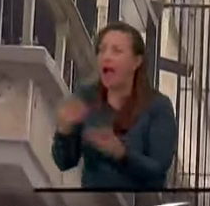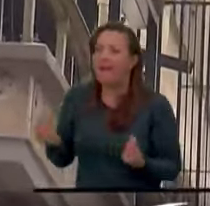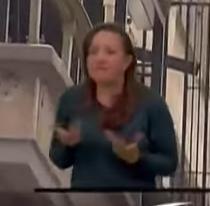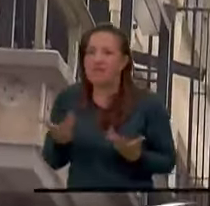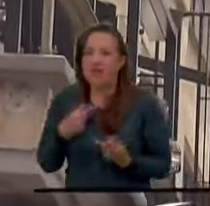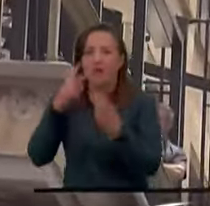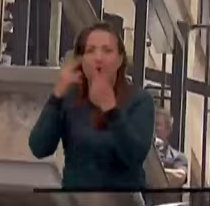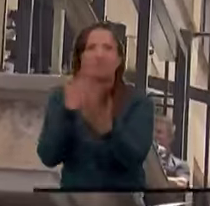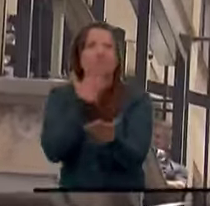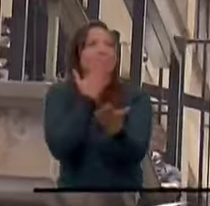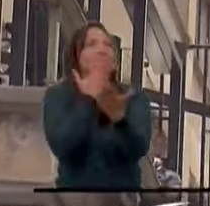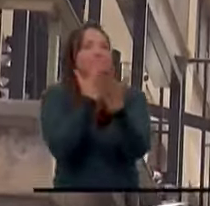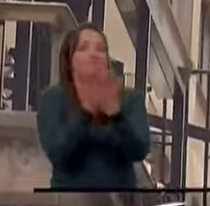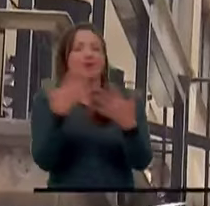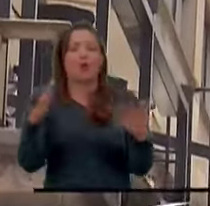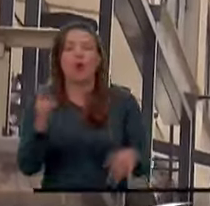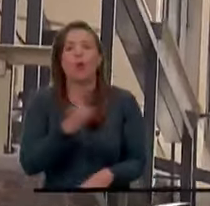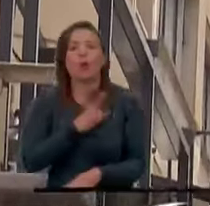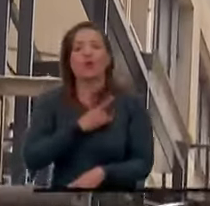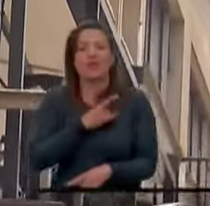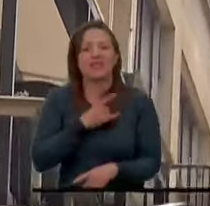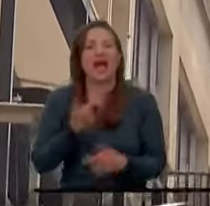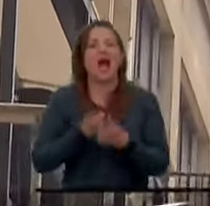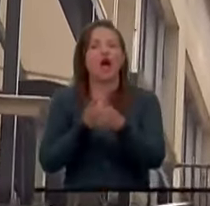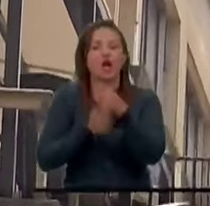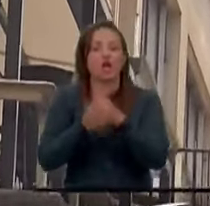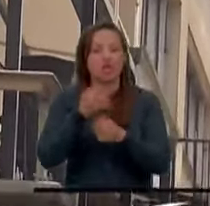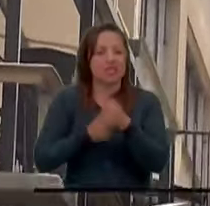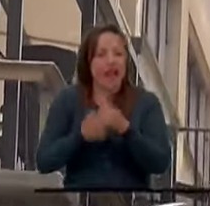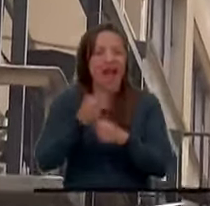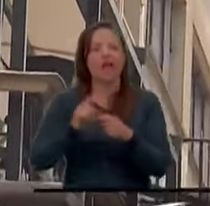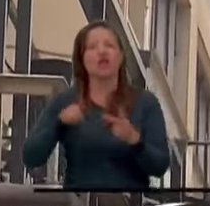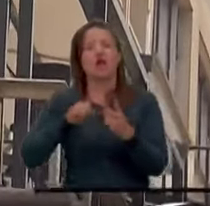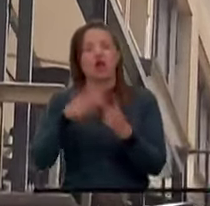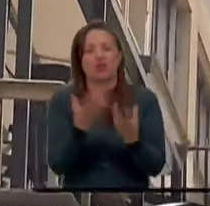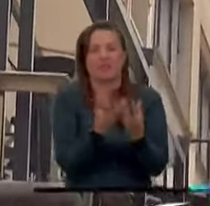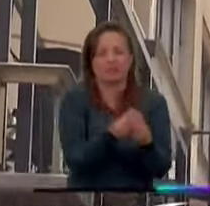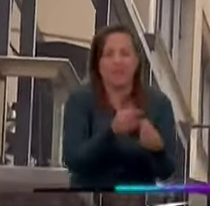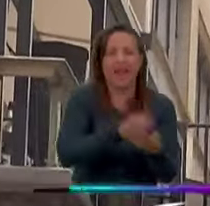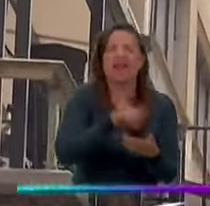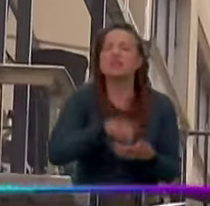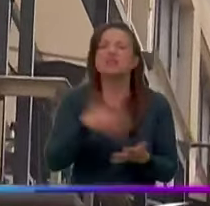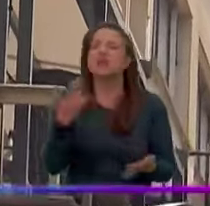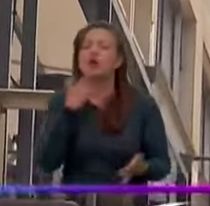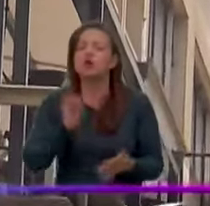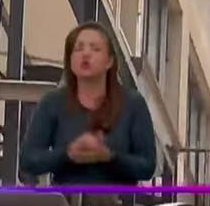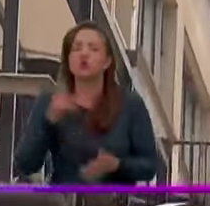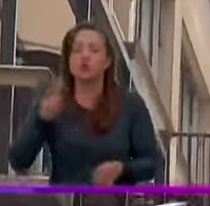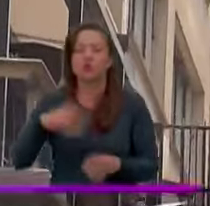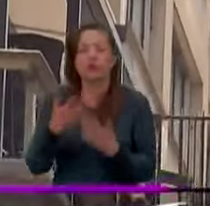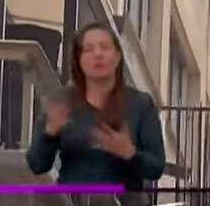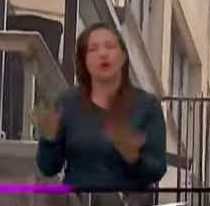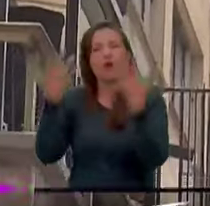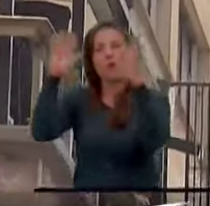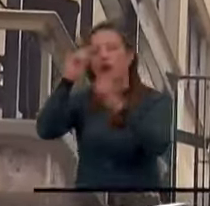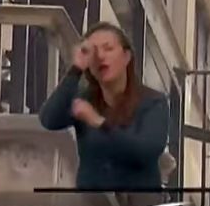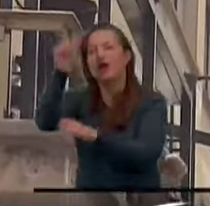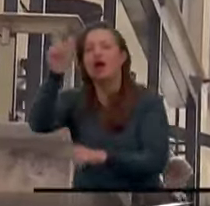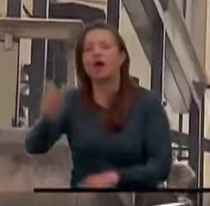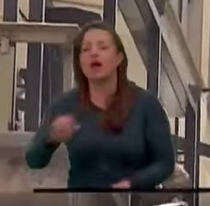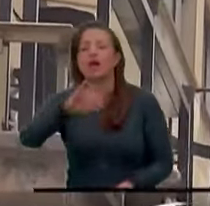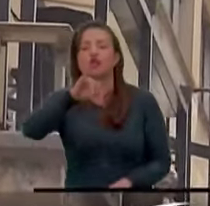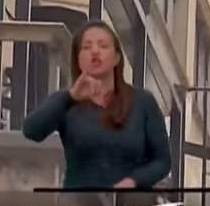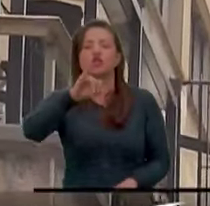muy agradecida con la Universidad del Rosario y con Nowhere Boys. Claro que sí, además está celebrando el cumpleaños del guitarrista George